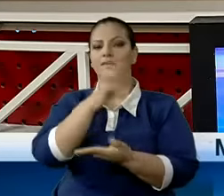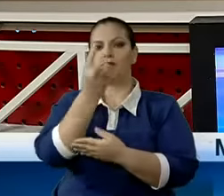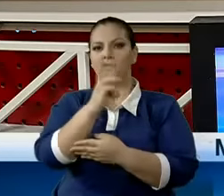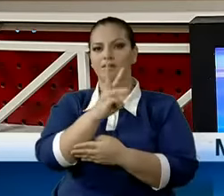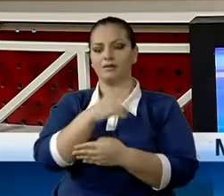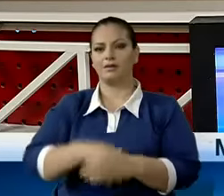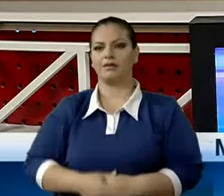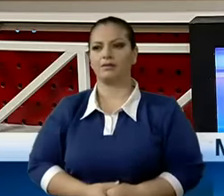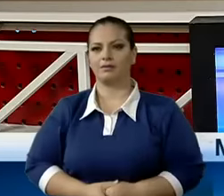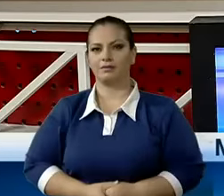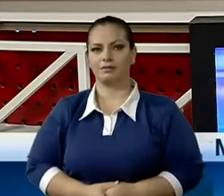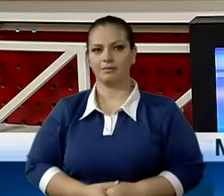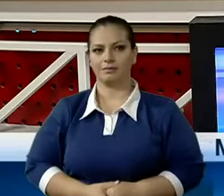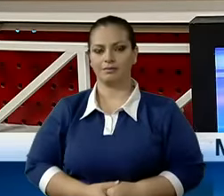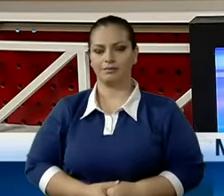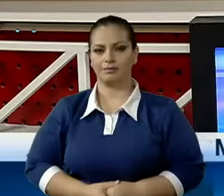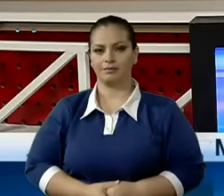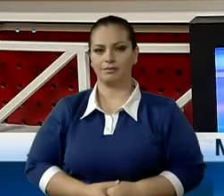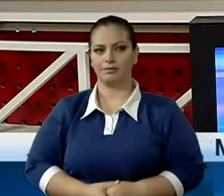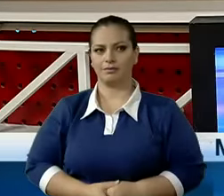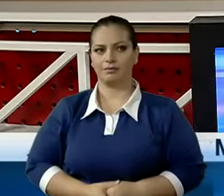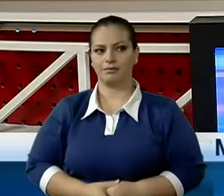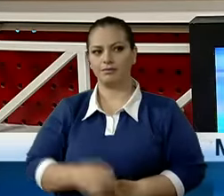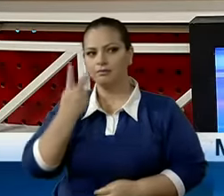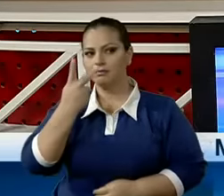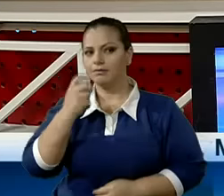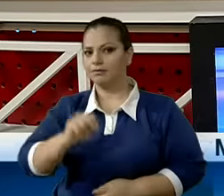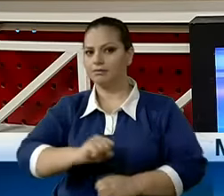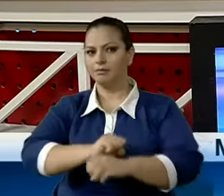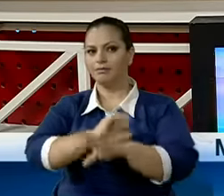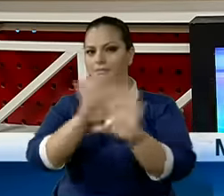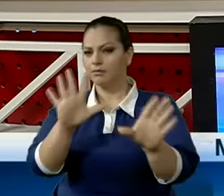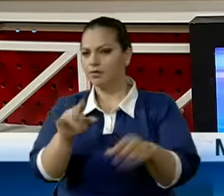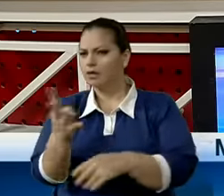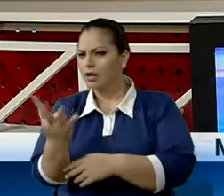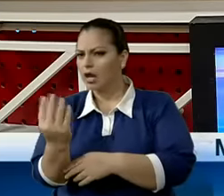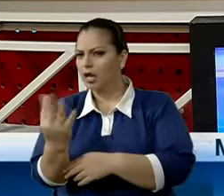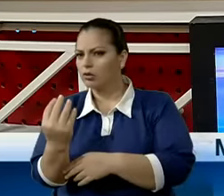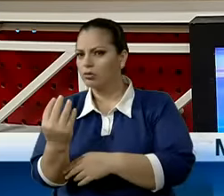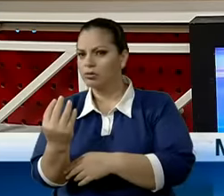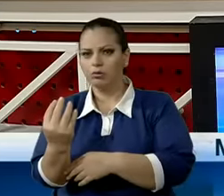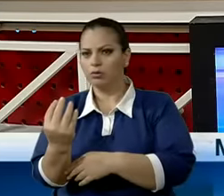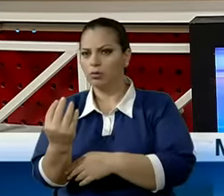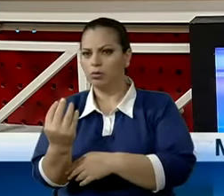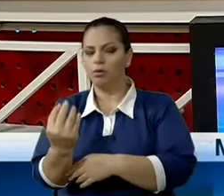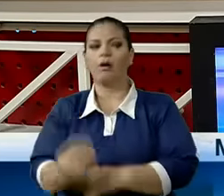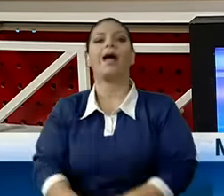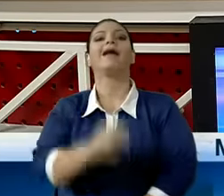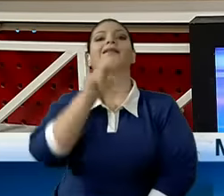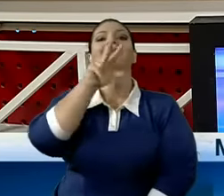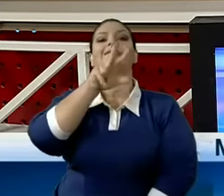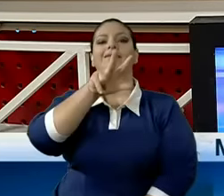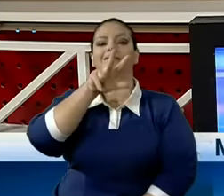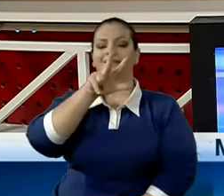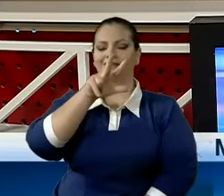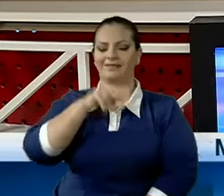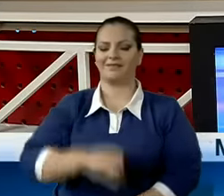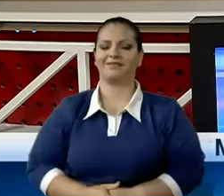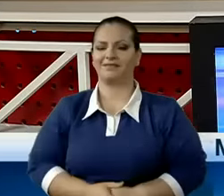Y luego digo 10 de agosto. Ahí dice 14, ¿qué dice ahí? No, no, no, dice 3. Ah, no. 3. Año 14, ¿qué